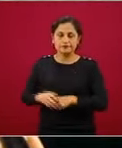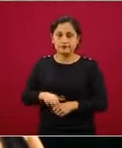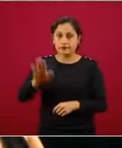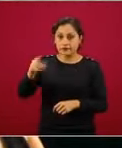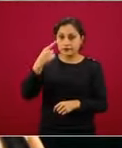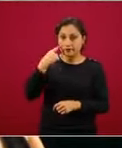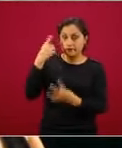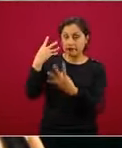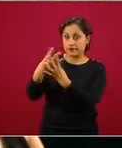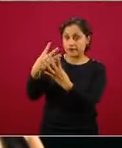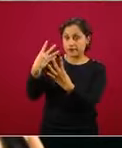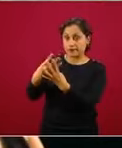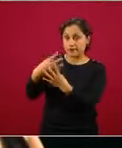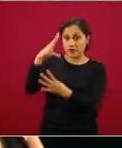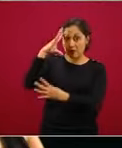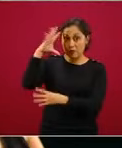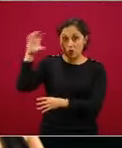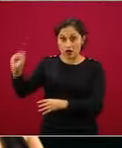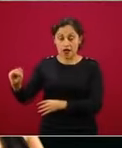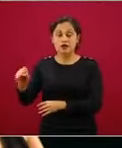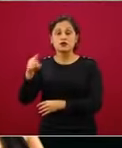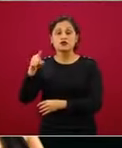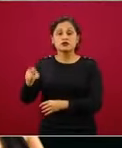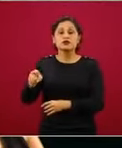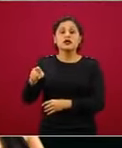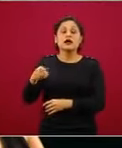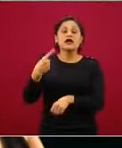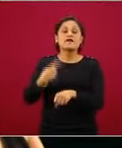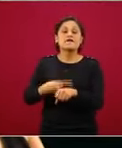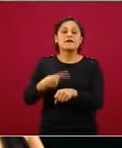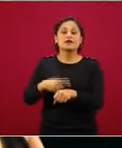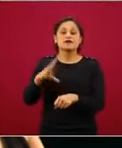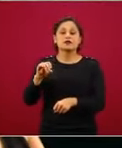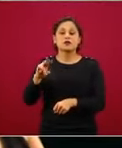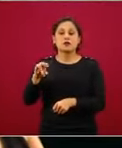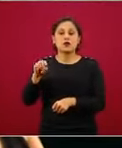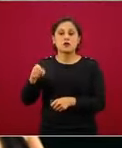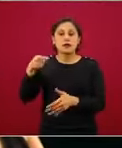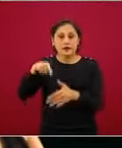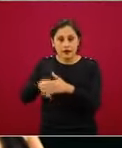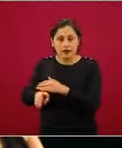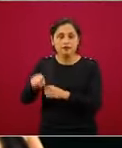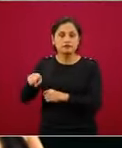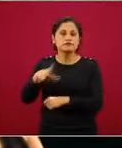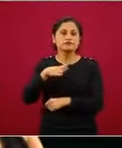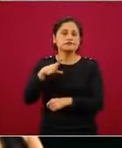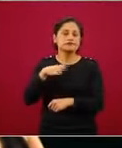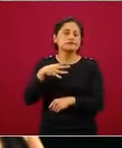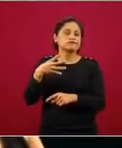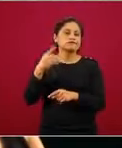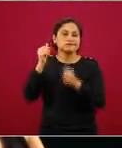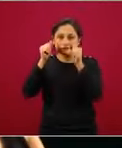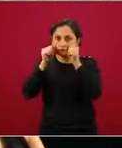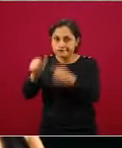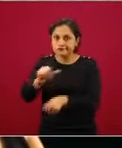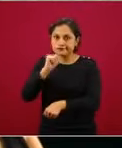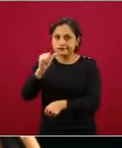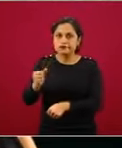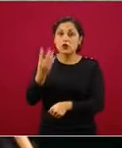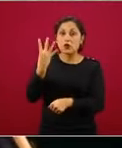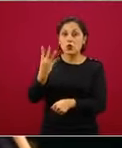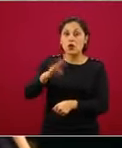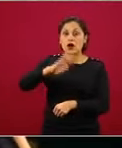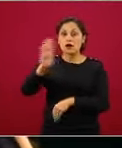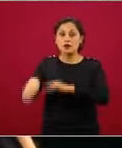Cerezo de Morelos hay muchos enfermos de COVID y no hay atención para esa población. Han muerto 4 en una sección en la que